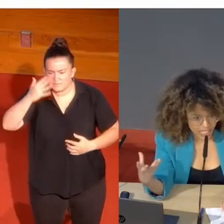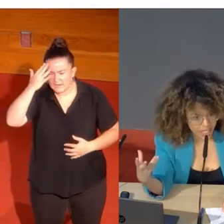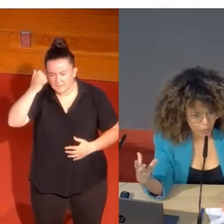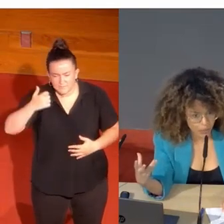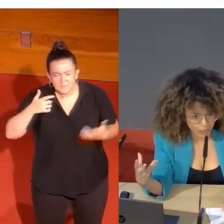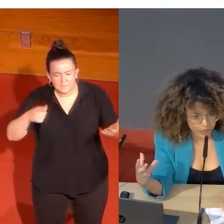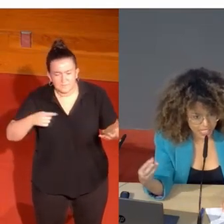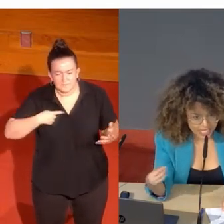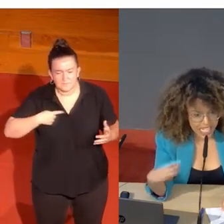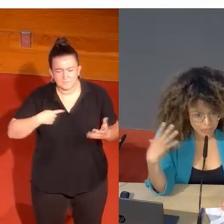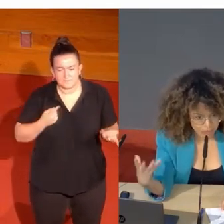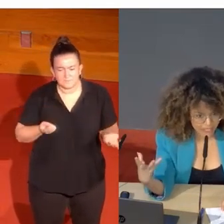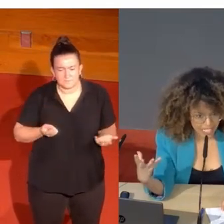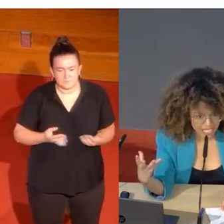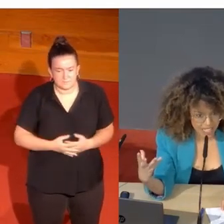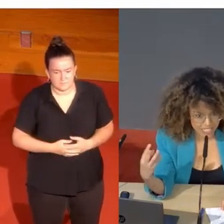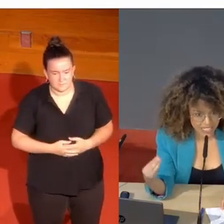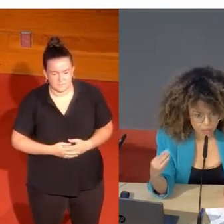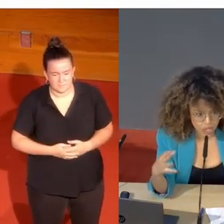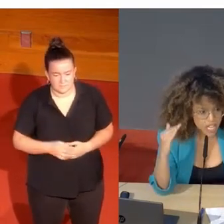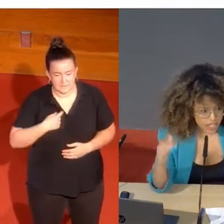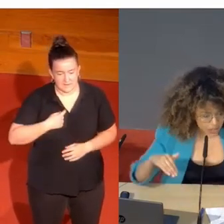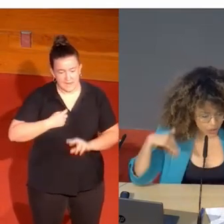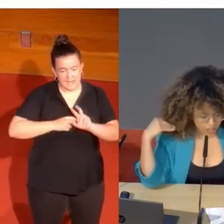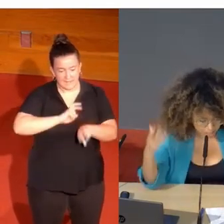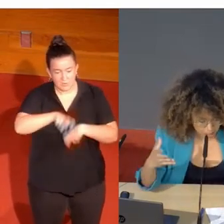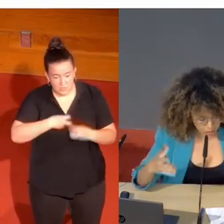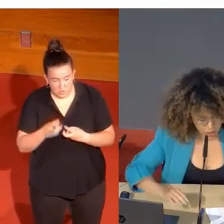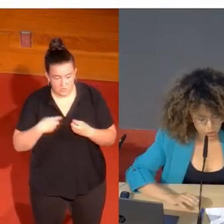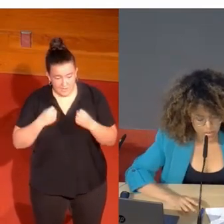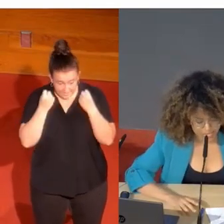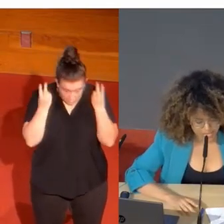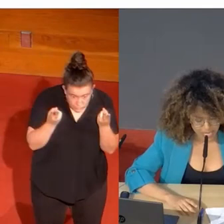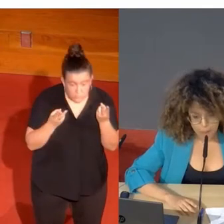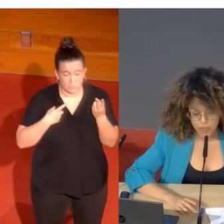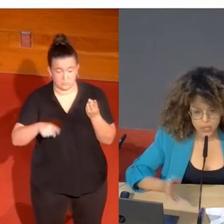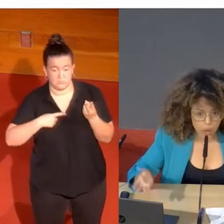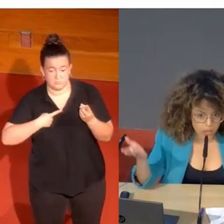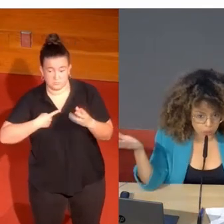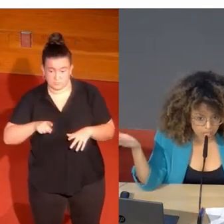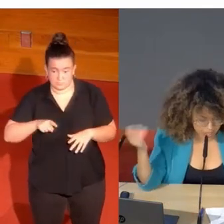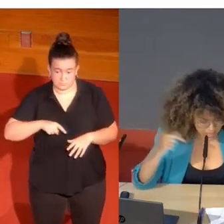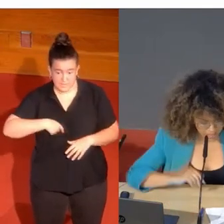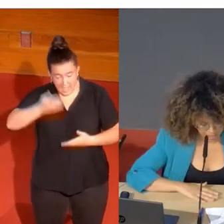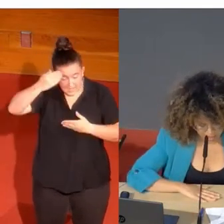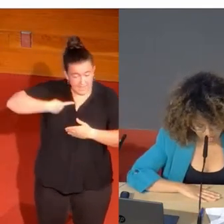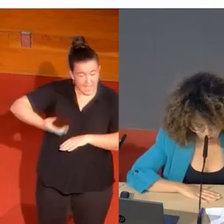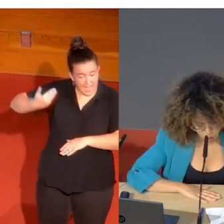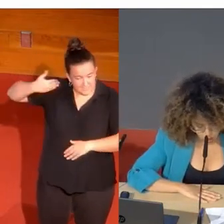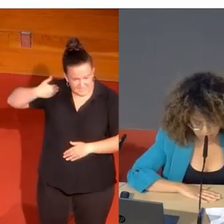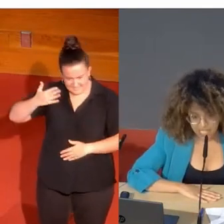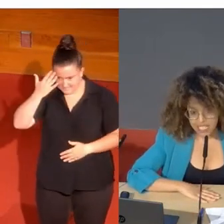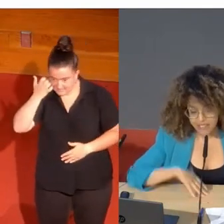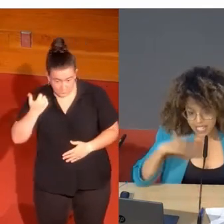anterior de la revolución de las primaveras árabes estamos retrocediendo en estos países de hecho ahora en tunez el el